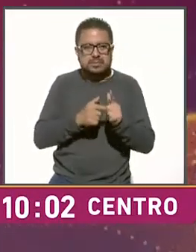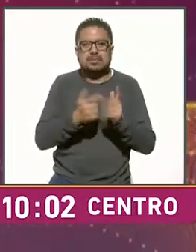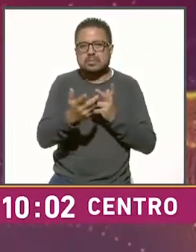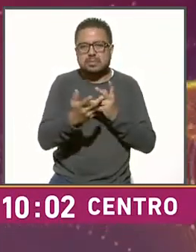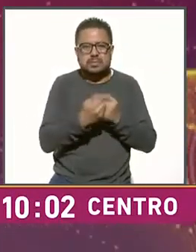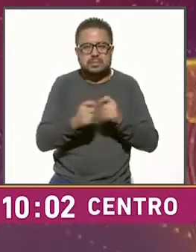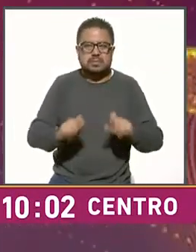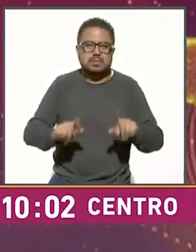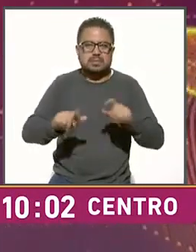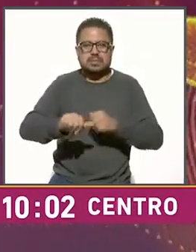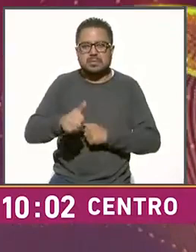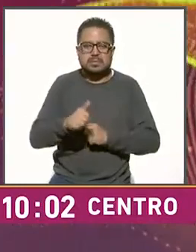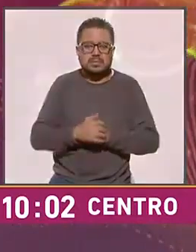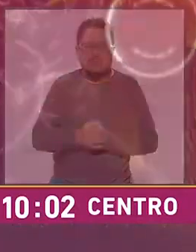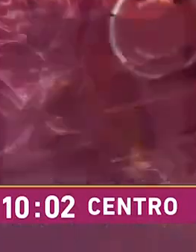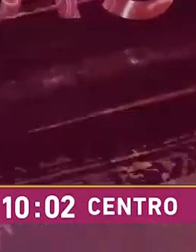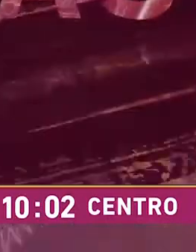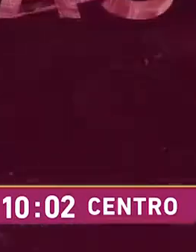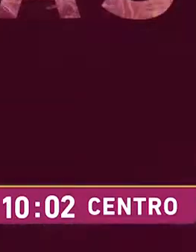siga con nosotros aquí en La Señal de Luz.